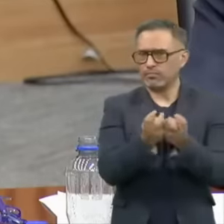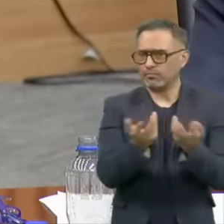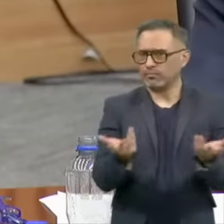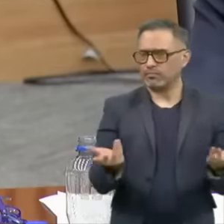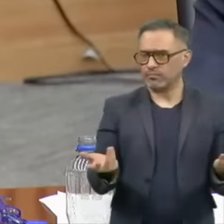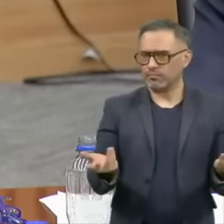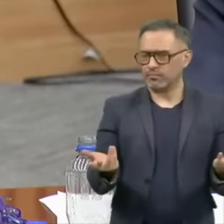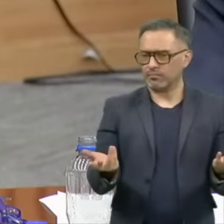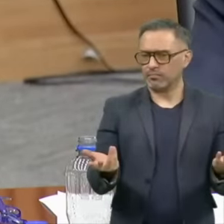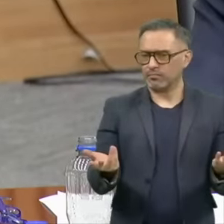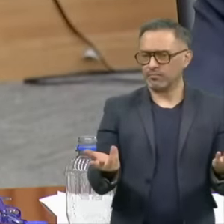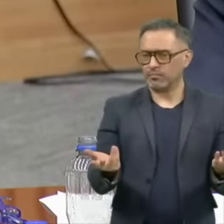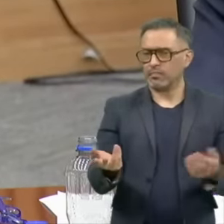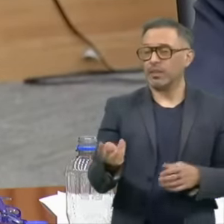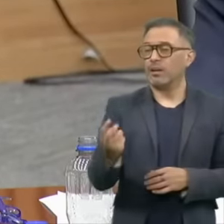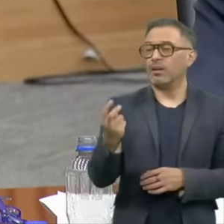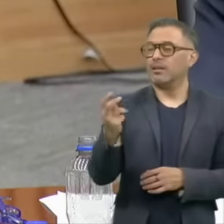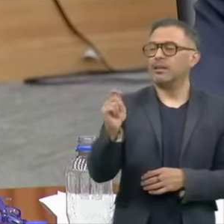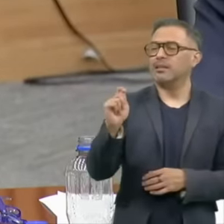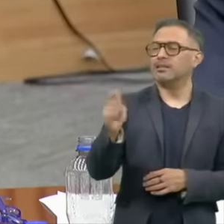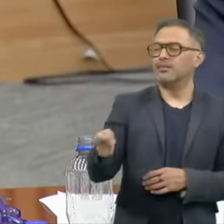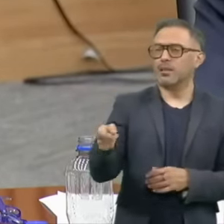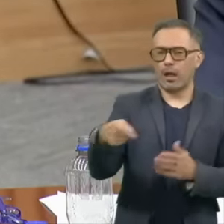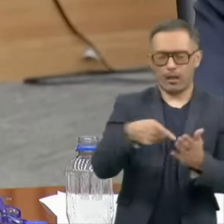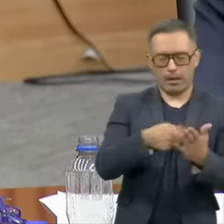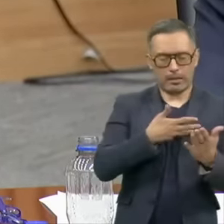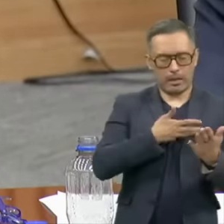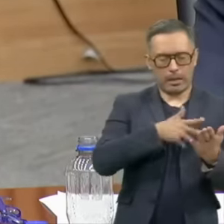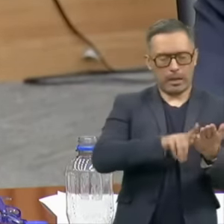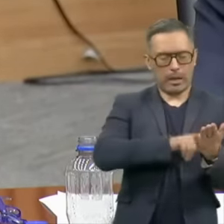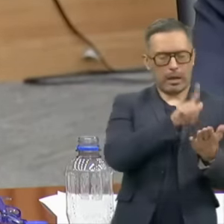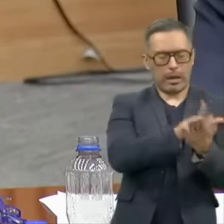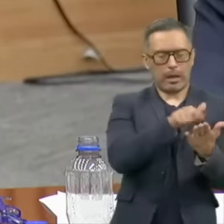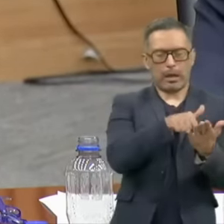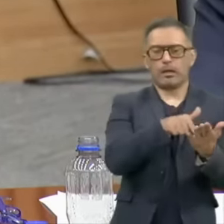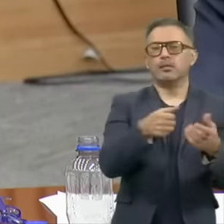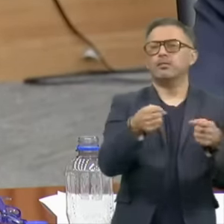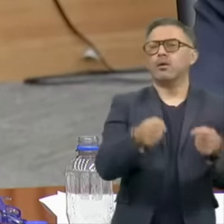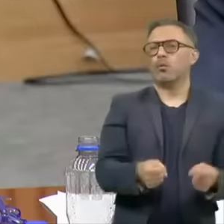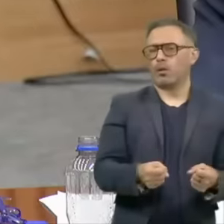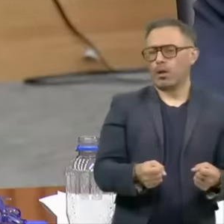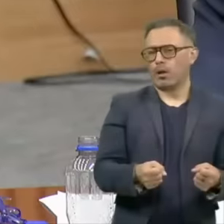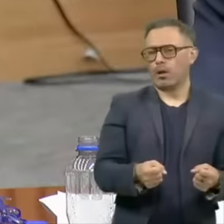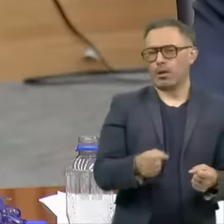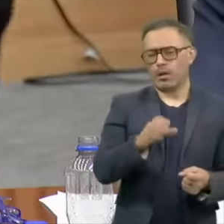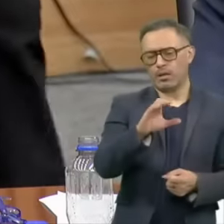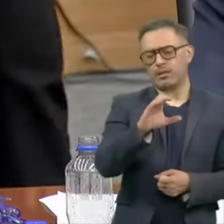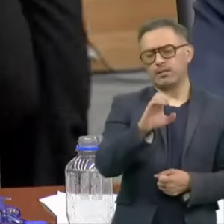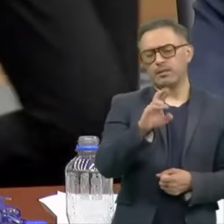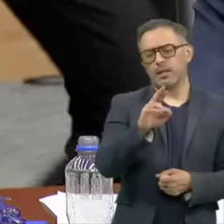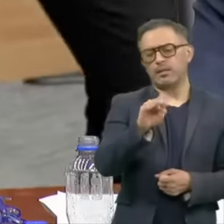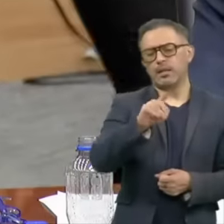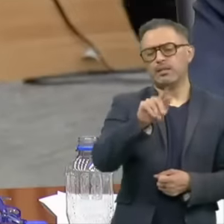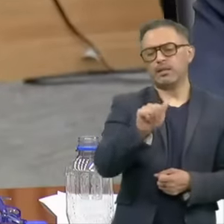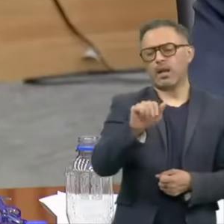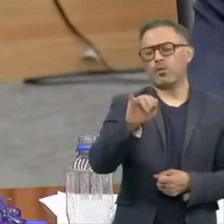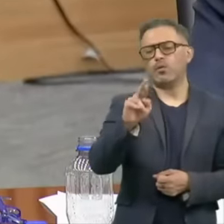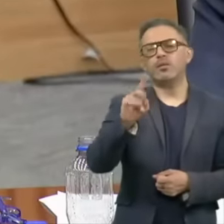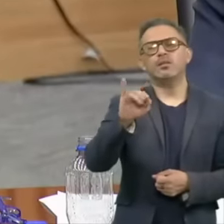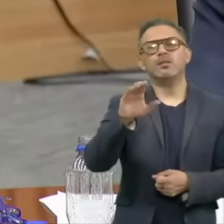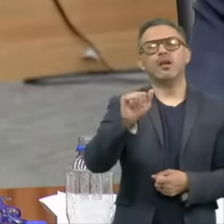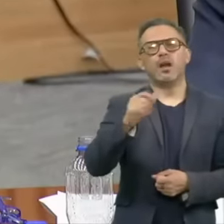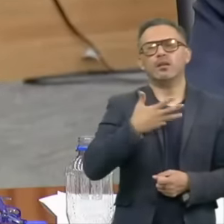hoy. Eso se llama certeza jurídica. La certeza jurídica es la previsibilidad